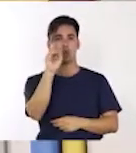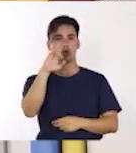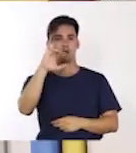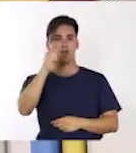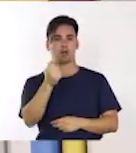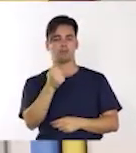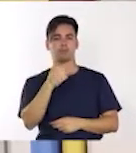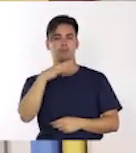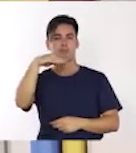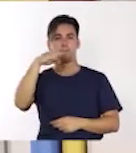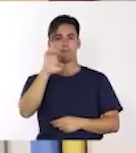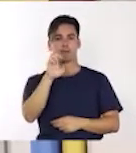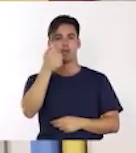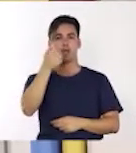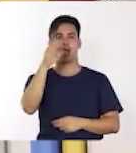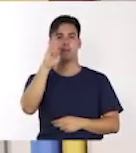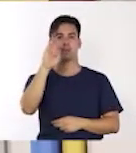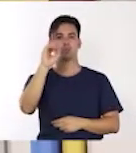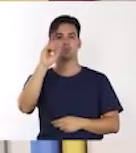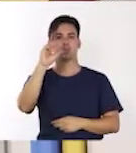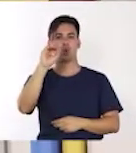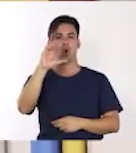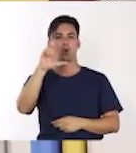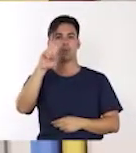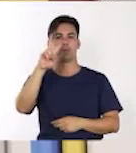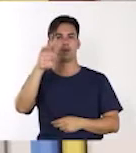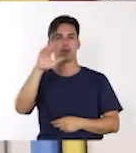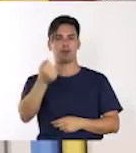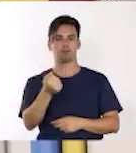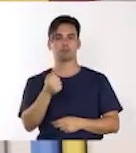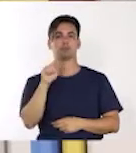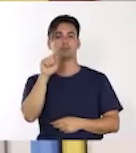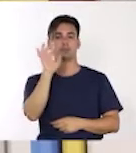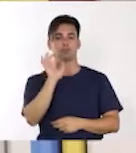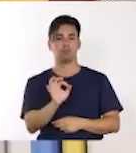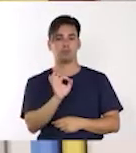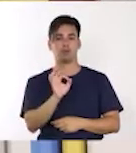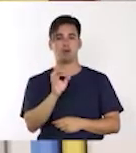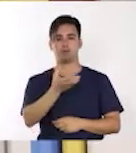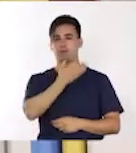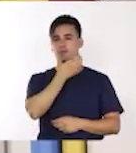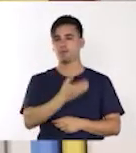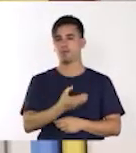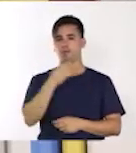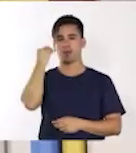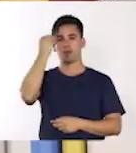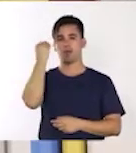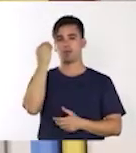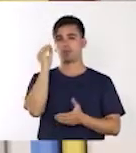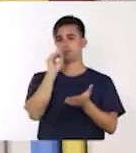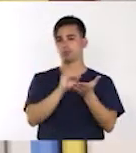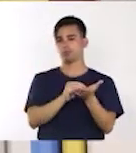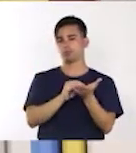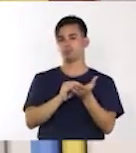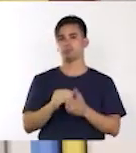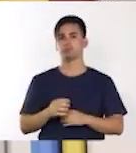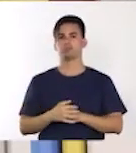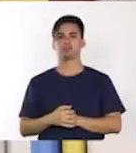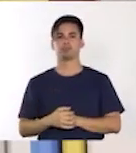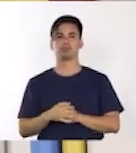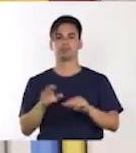el pensamiento de Fidel, donde se articula, donde se pone en evidencia esa relación dialéctica